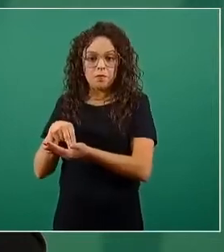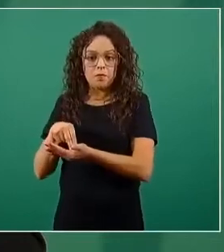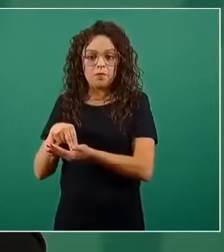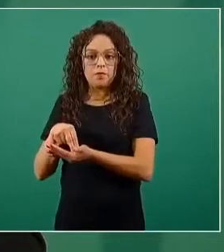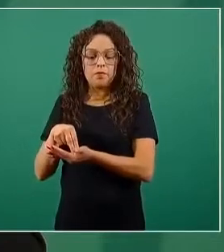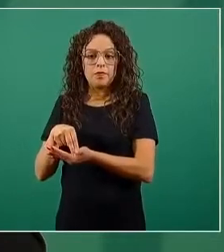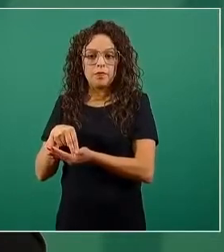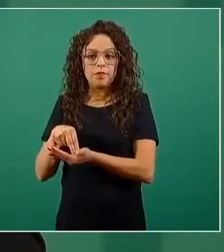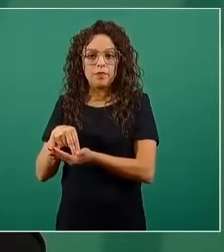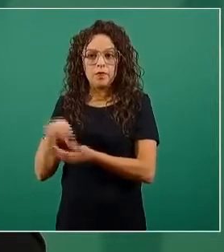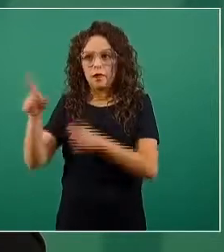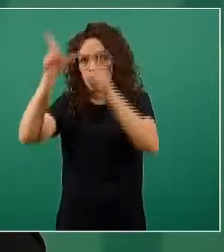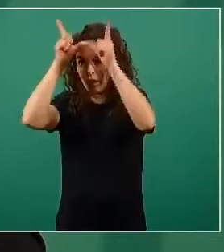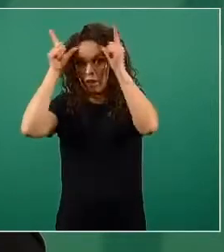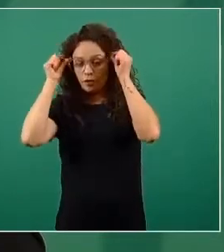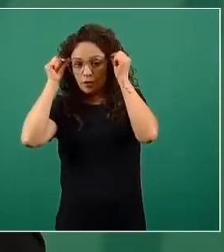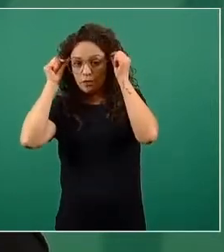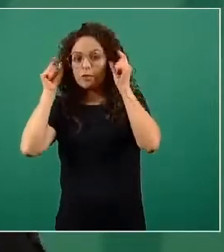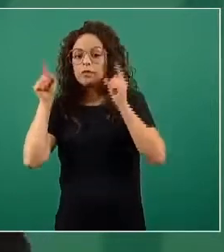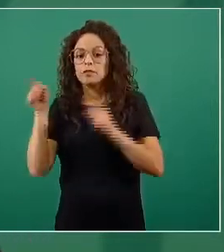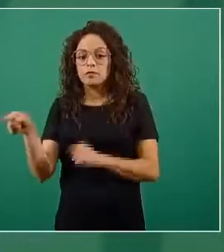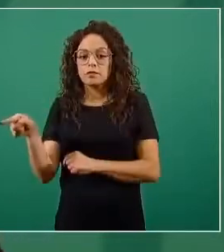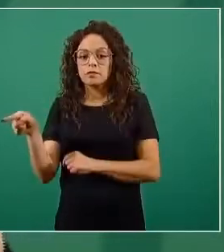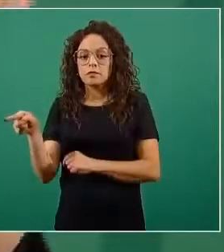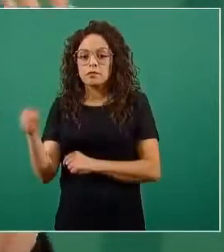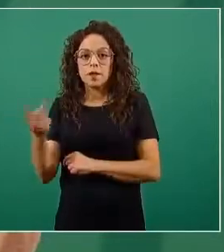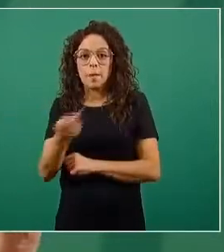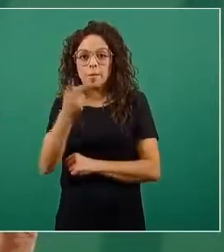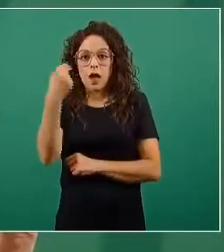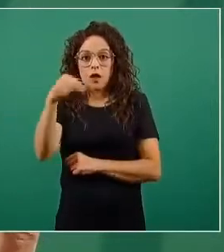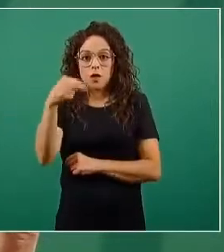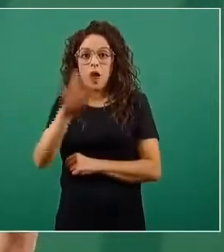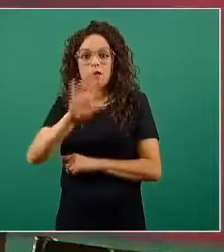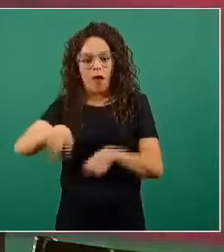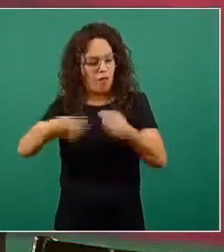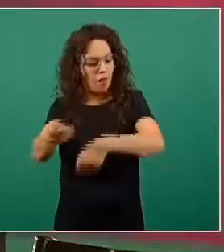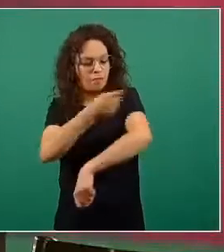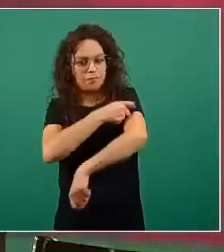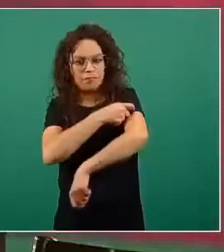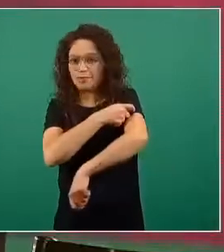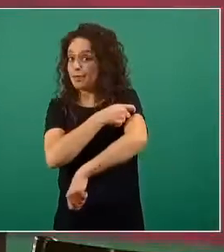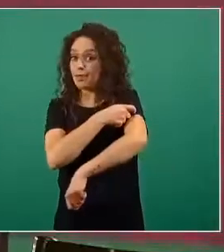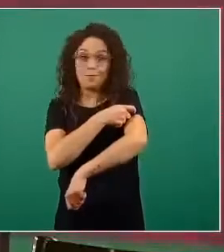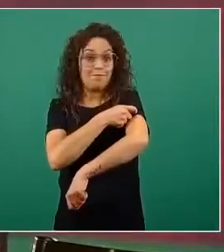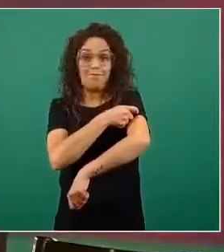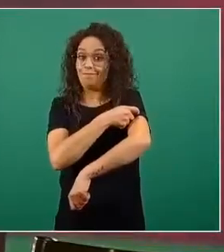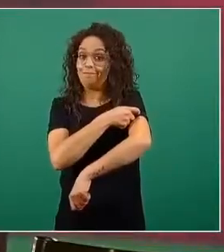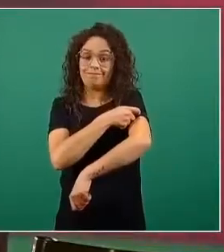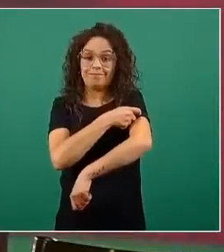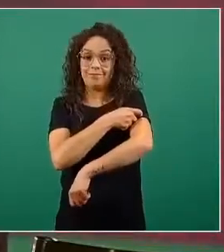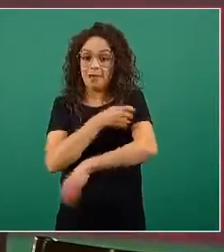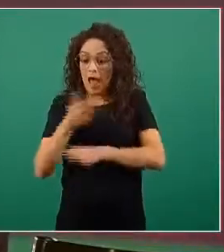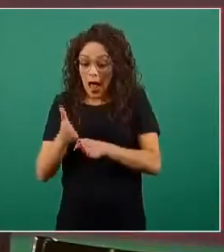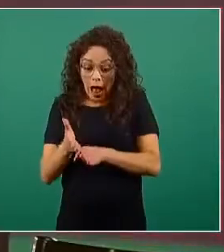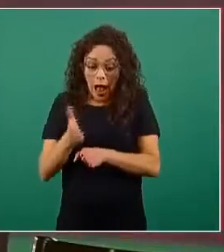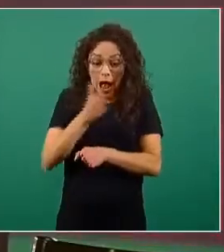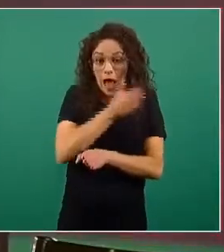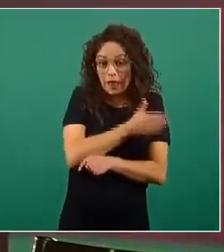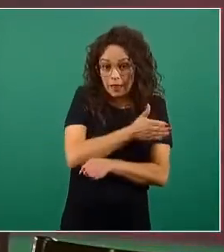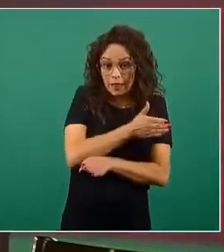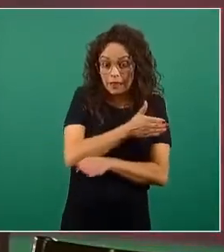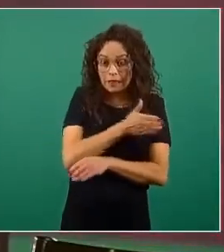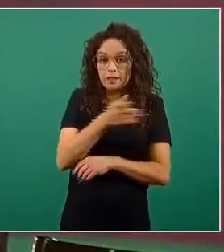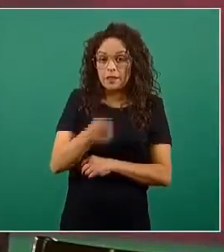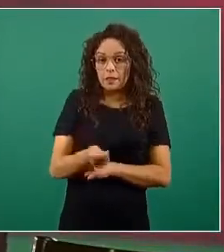nuestra enfermera de medicina preventiva te pregunta tu nombre y te vacuna. No es así. Previo a eso, recordemos